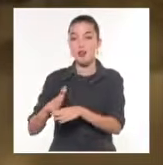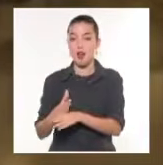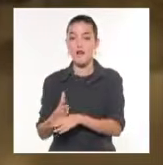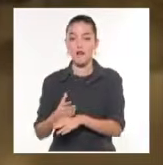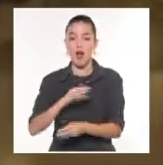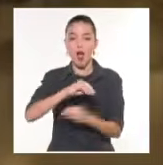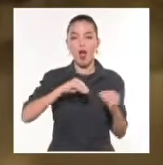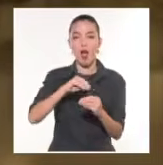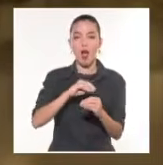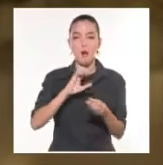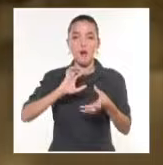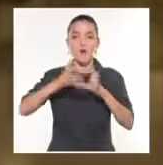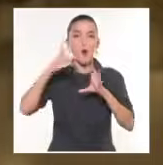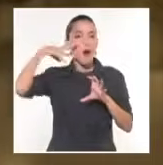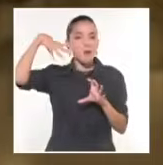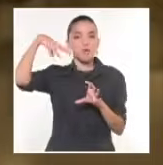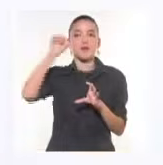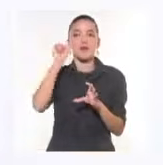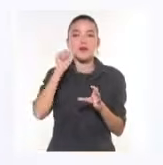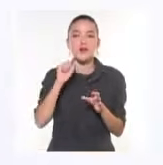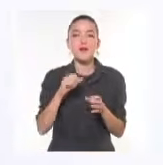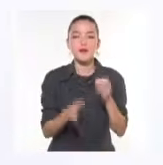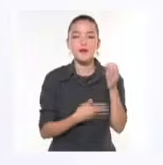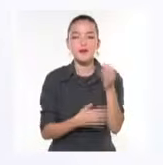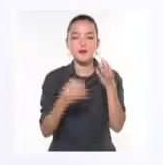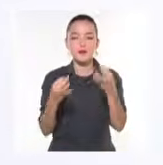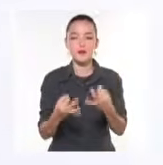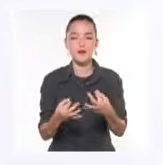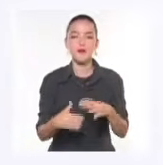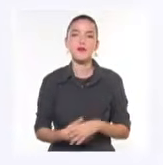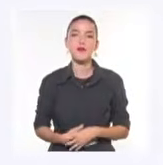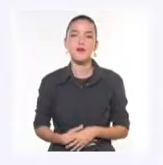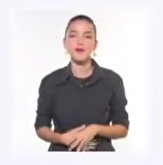manera de entender la realidad y de crear soluciones.